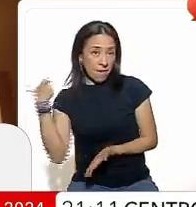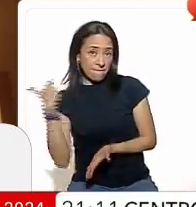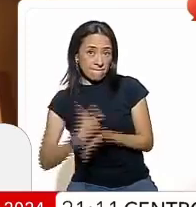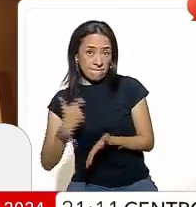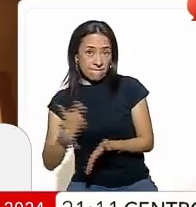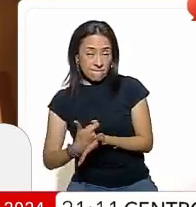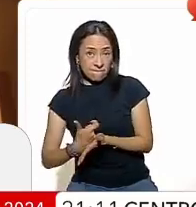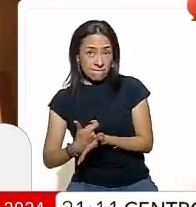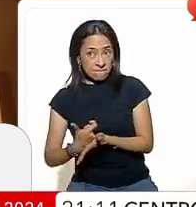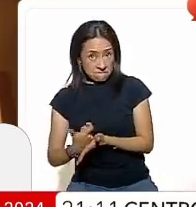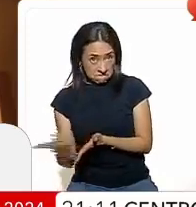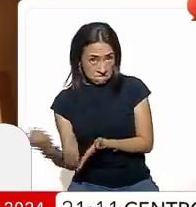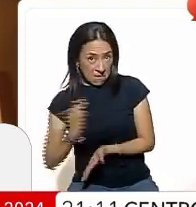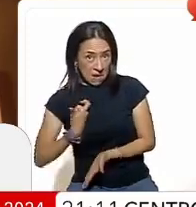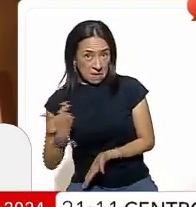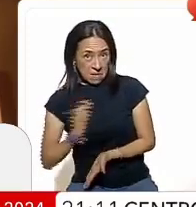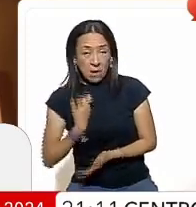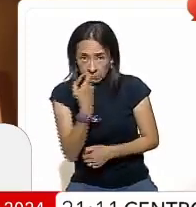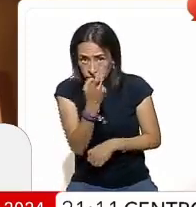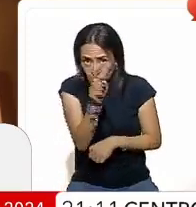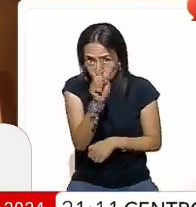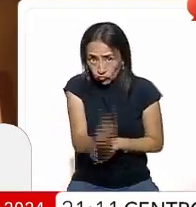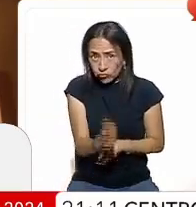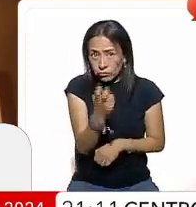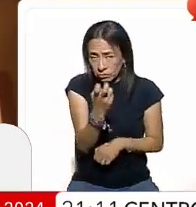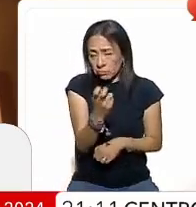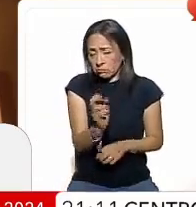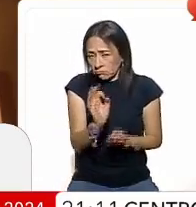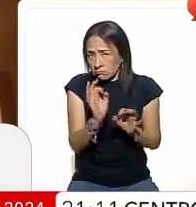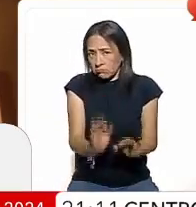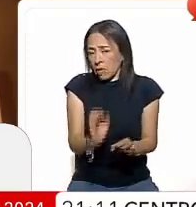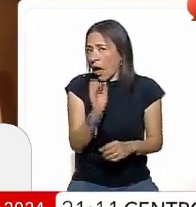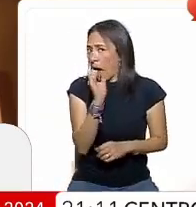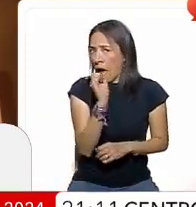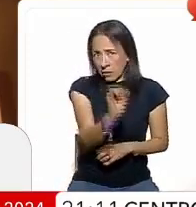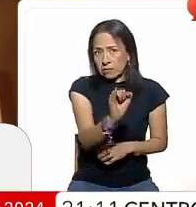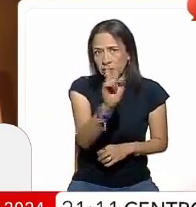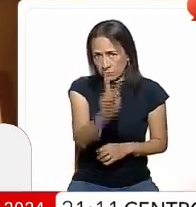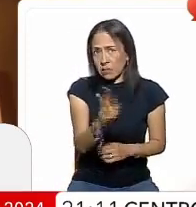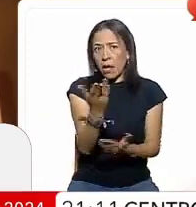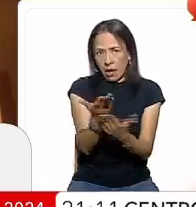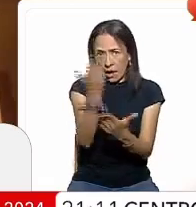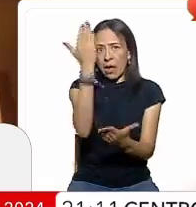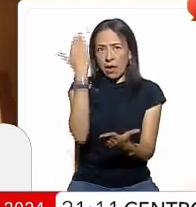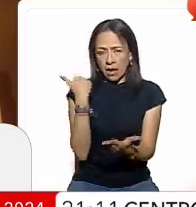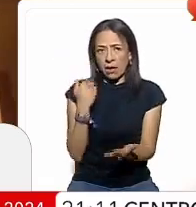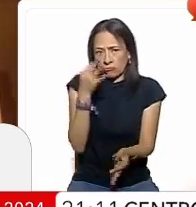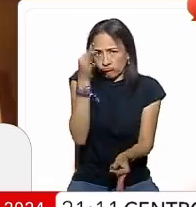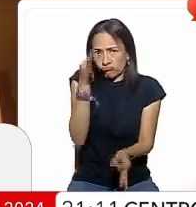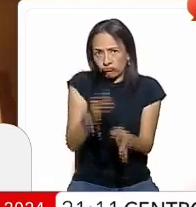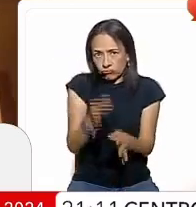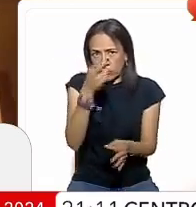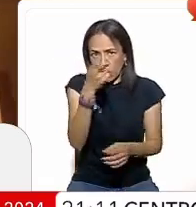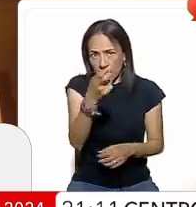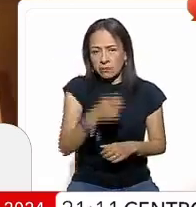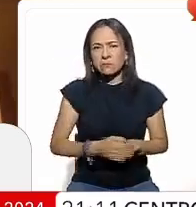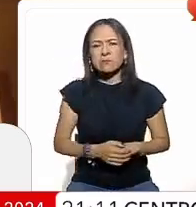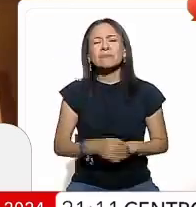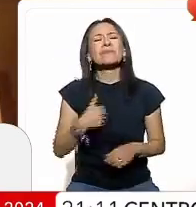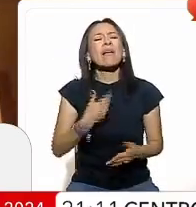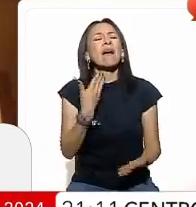así fue, y bueno, yo que, ¿cómo veo esta declaración? Esta declaración es para